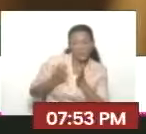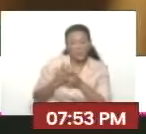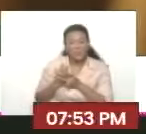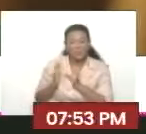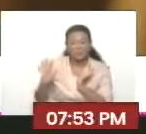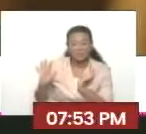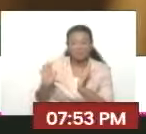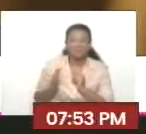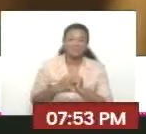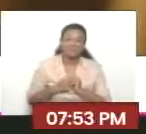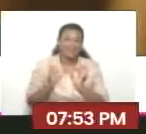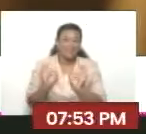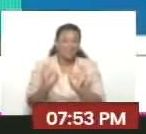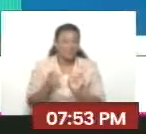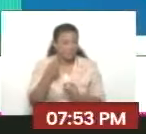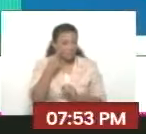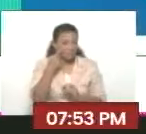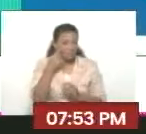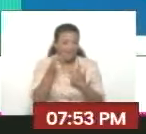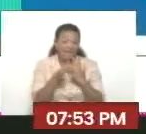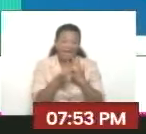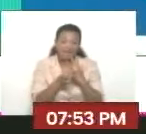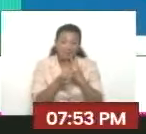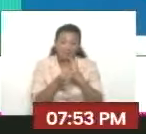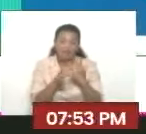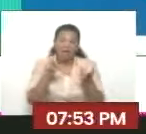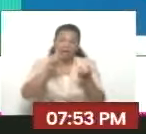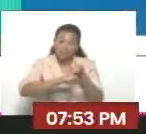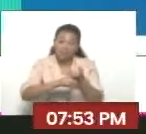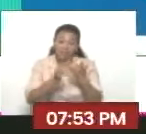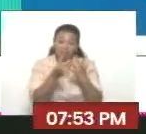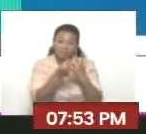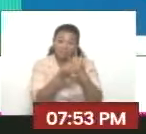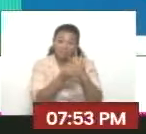Mira, yo tengo aquí mi anillo de casado.